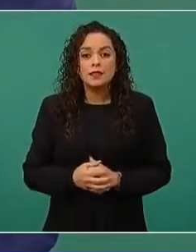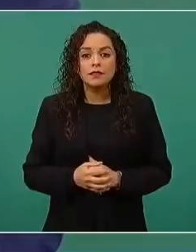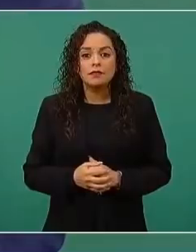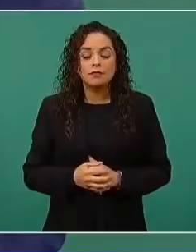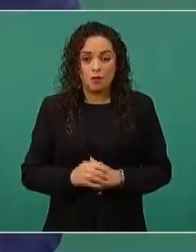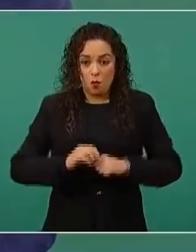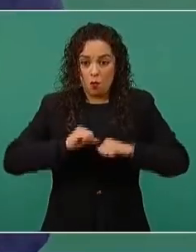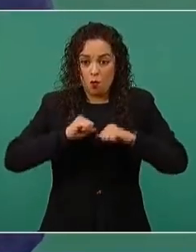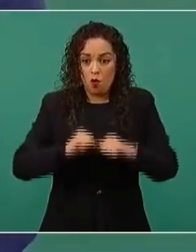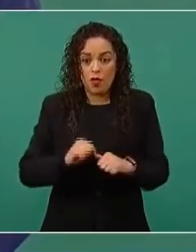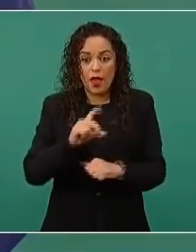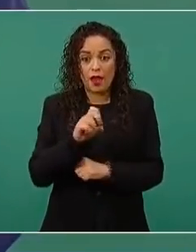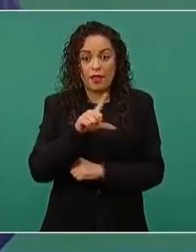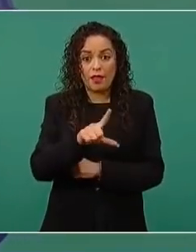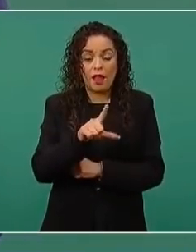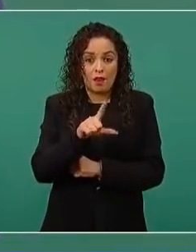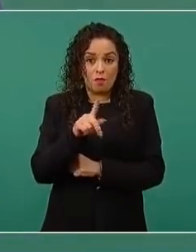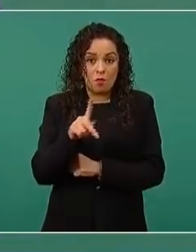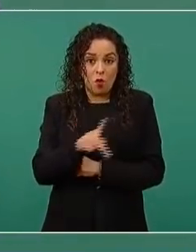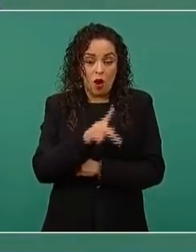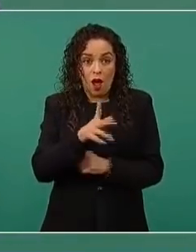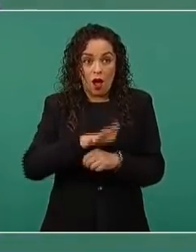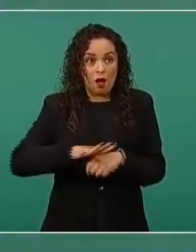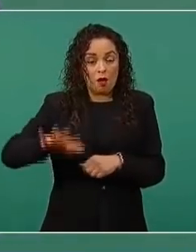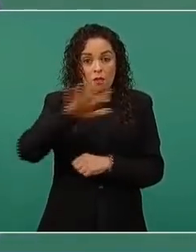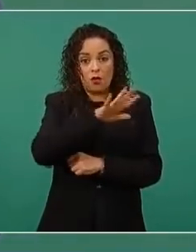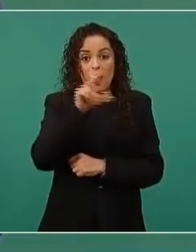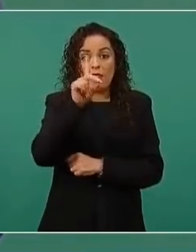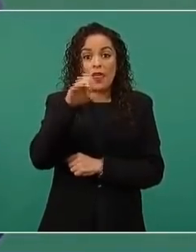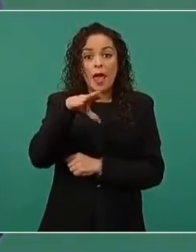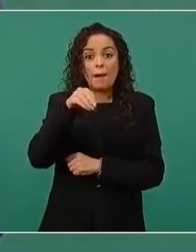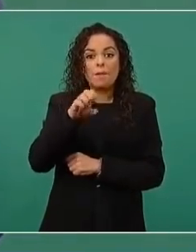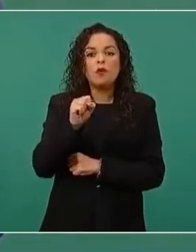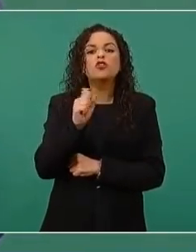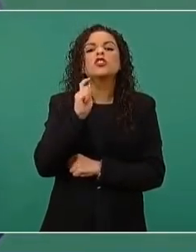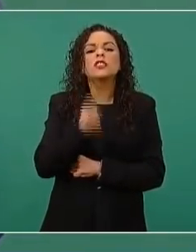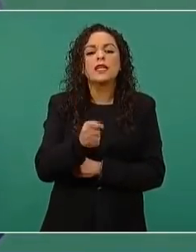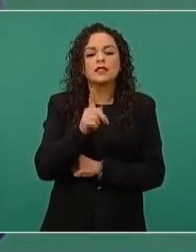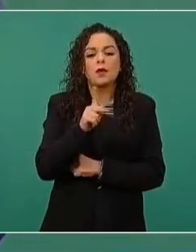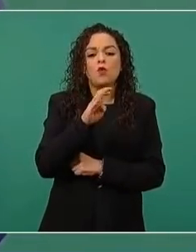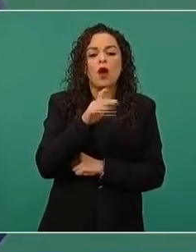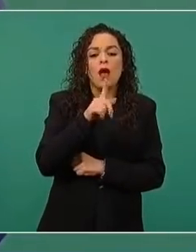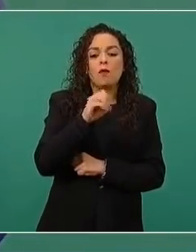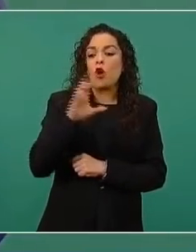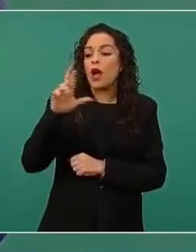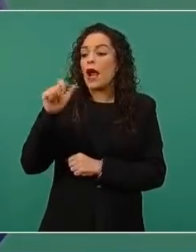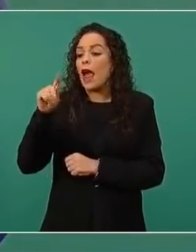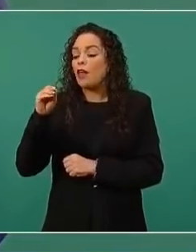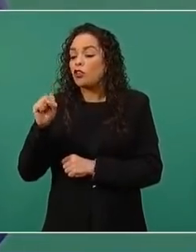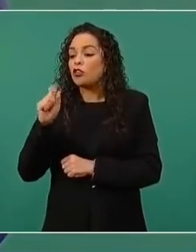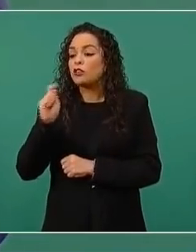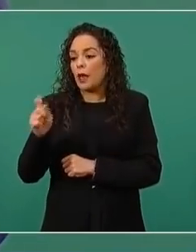Demos es pueblo, kratos es poder, poder del pueblo.